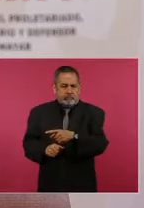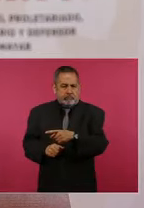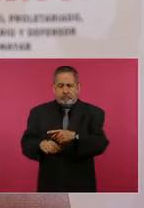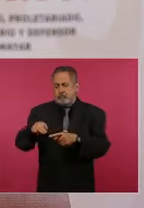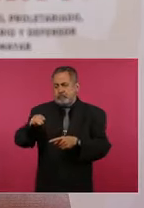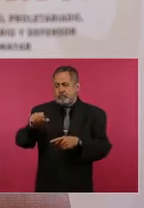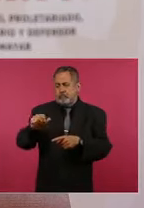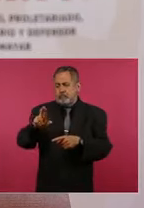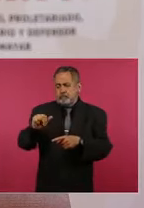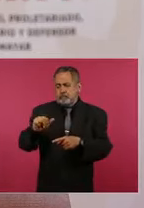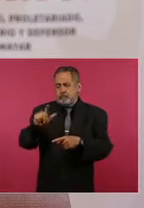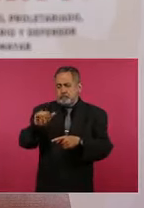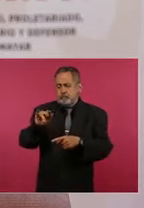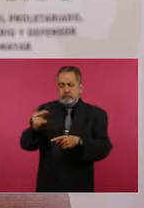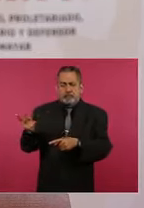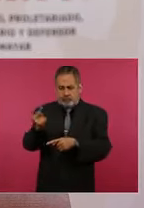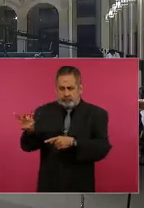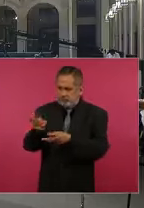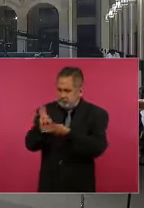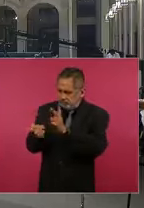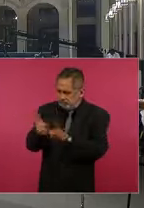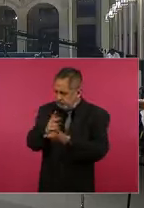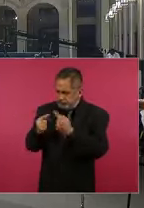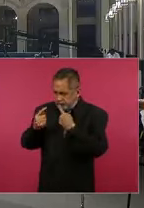María Luisa. Muy bien. Sí,